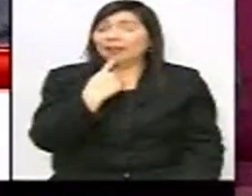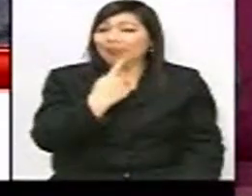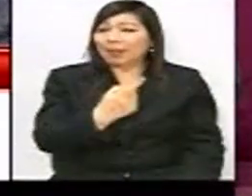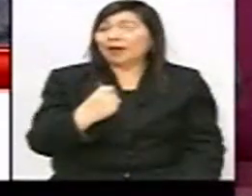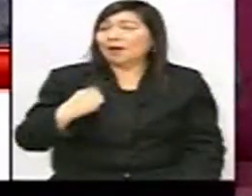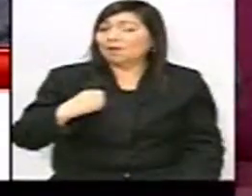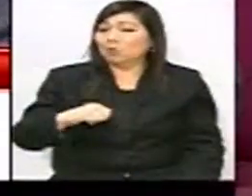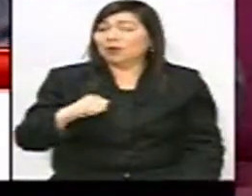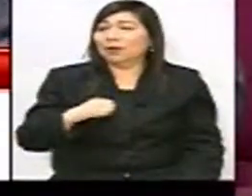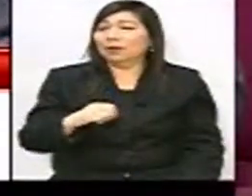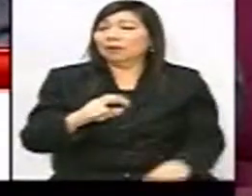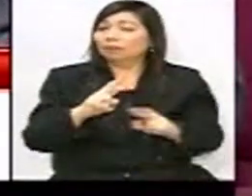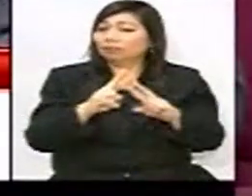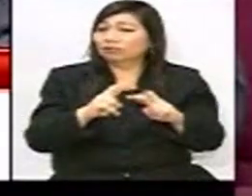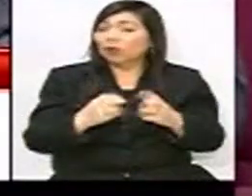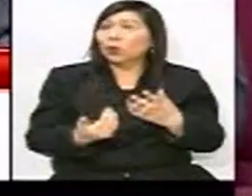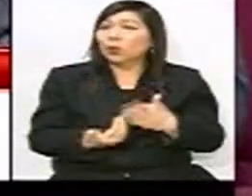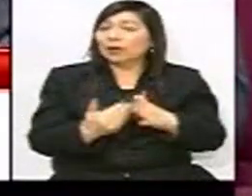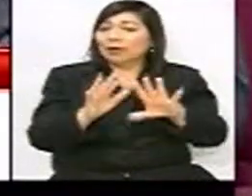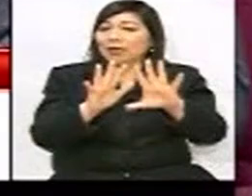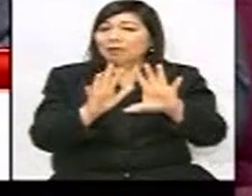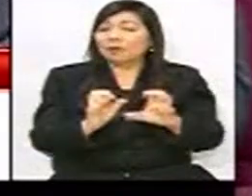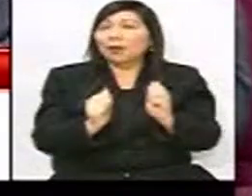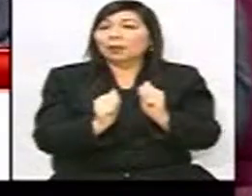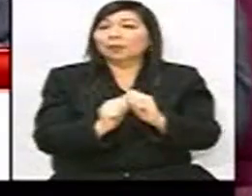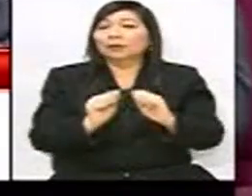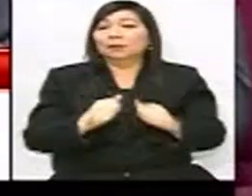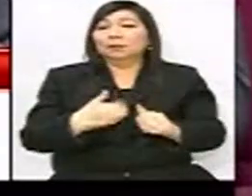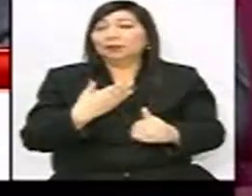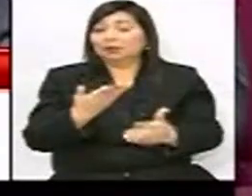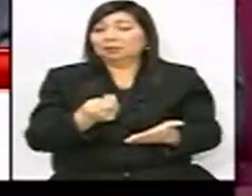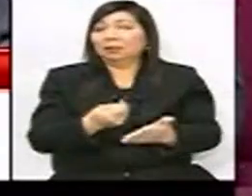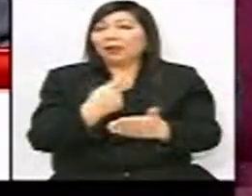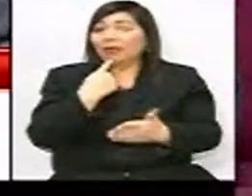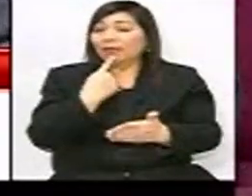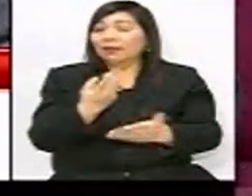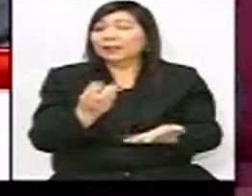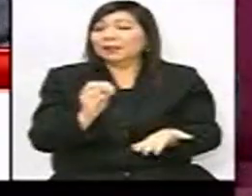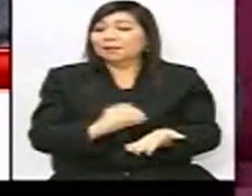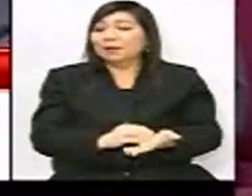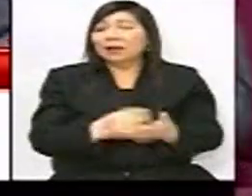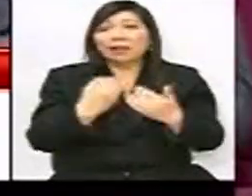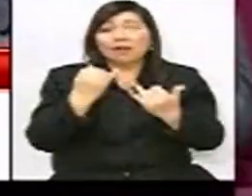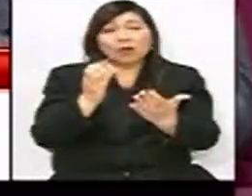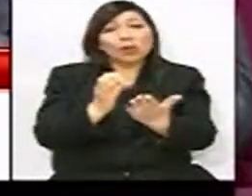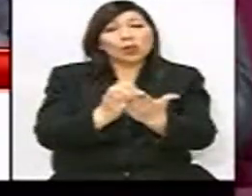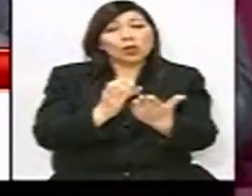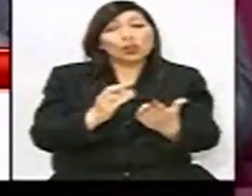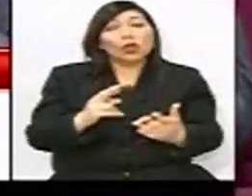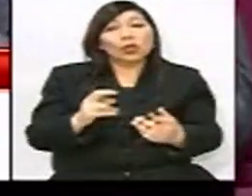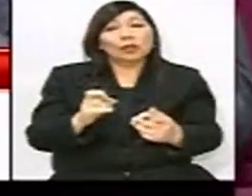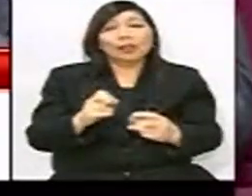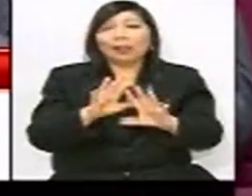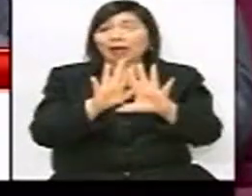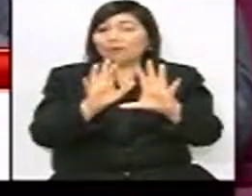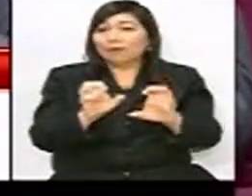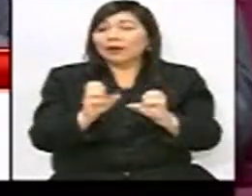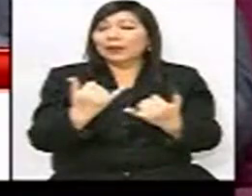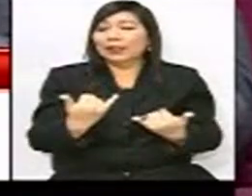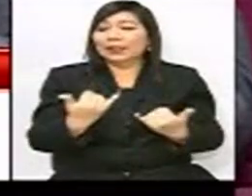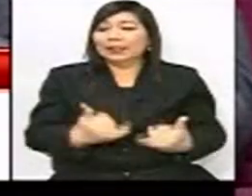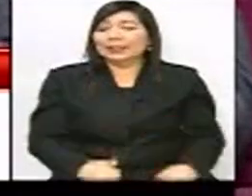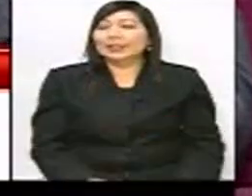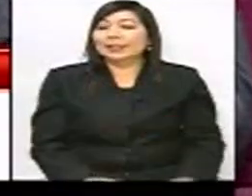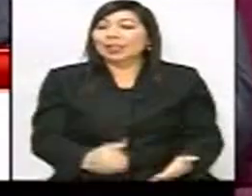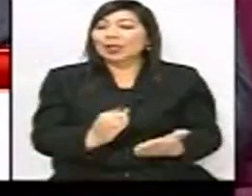a la municipalidad que haga un análisis, una evaluación con la posibilidad que usted acaba de mencionarnos además con un informe de Contraloría de hacer una evaluación integral de la